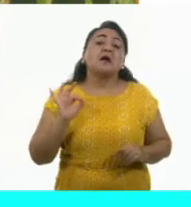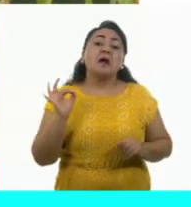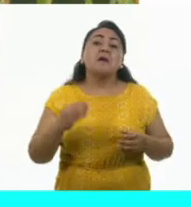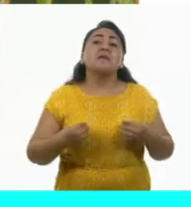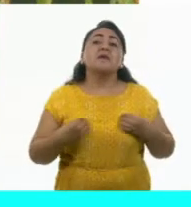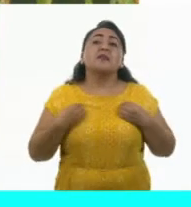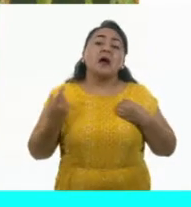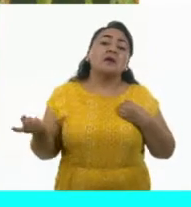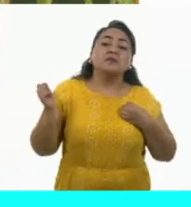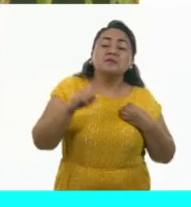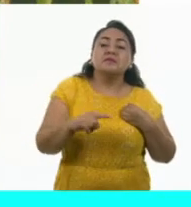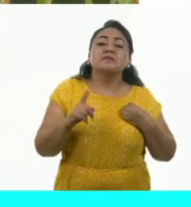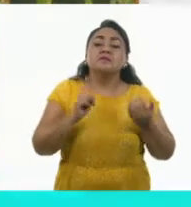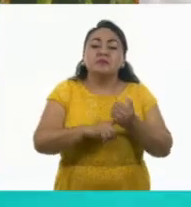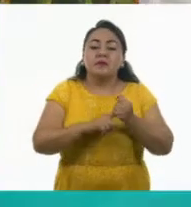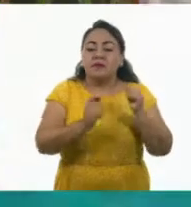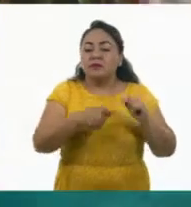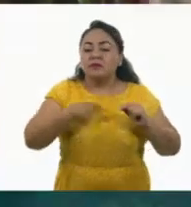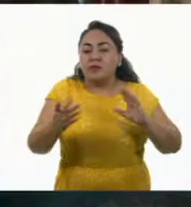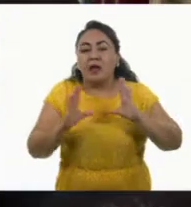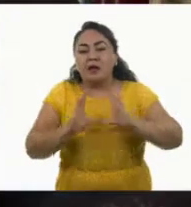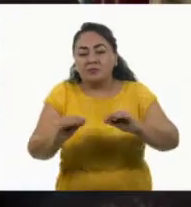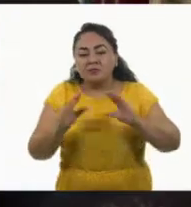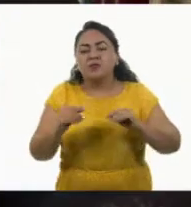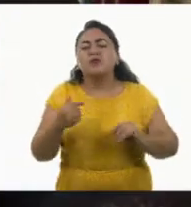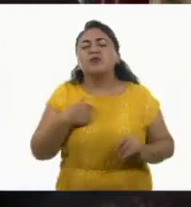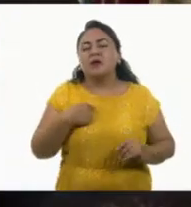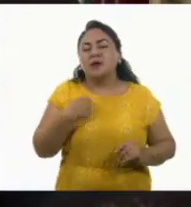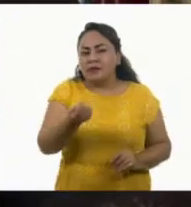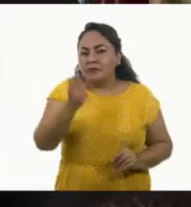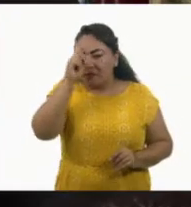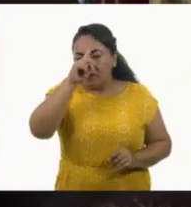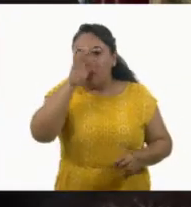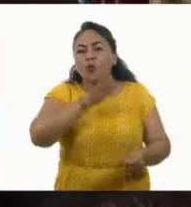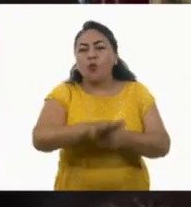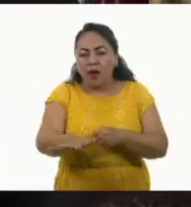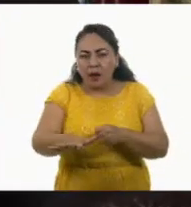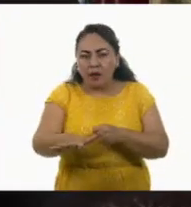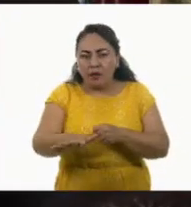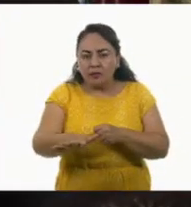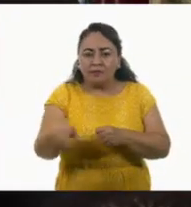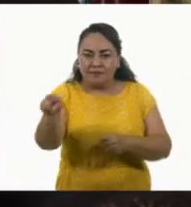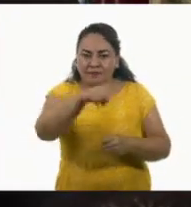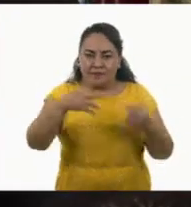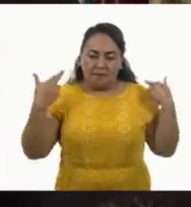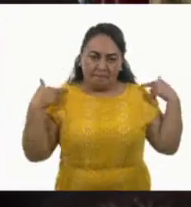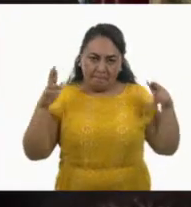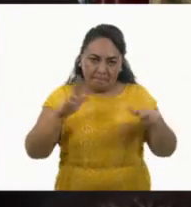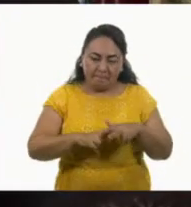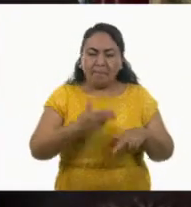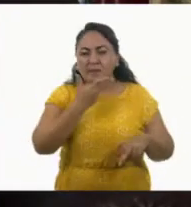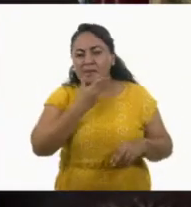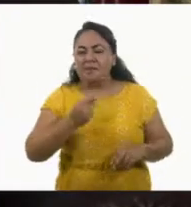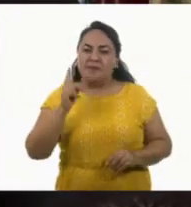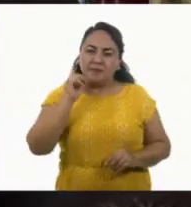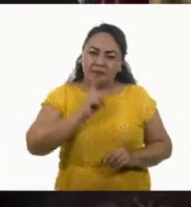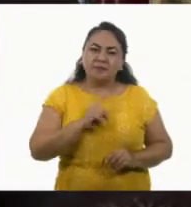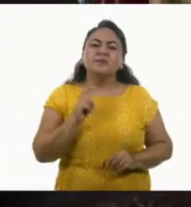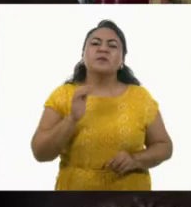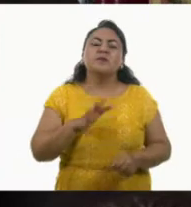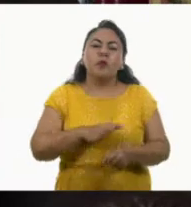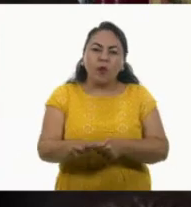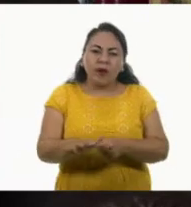vida. En el asunto de la enseñanza, yo lo que recomendaría a los maestros, a las maestras, a los maestros, es